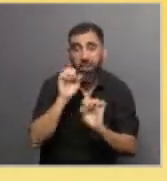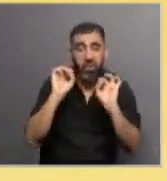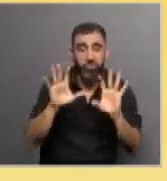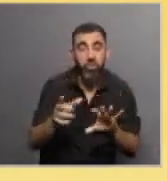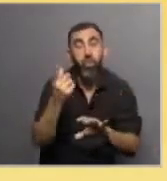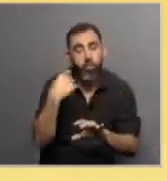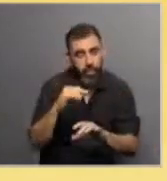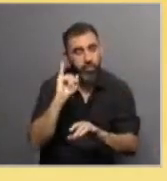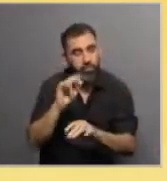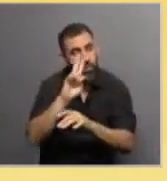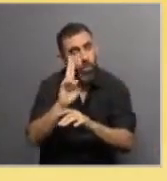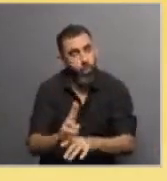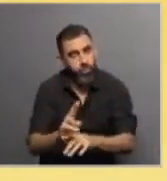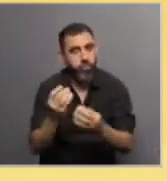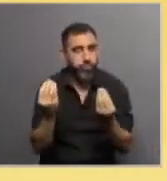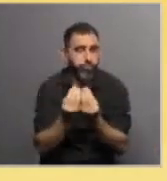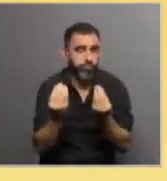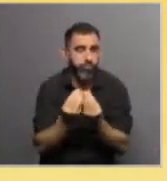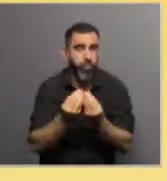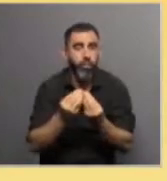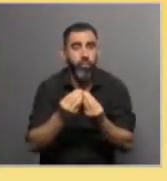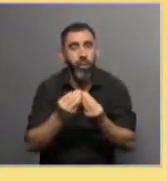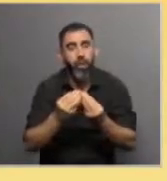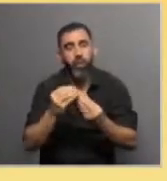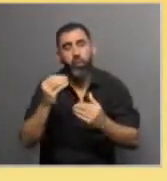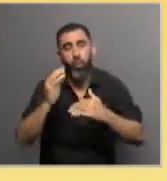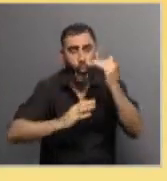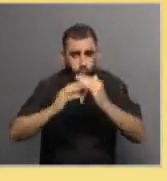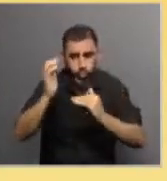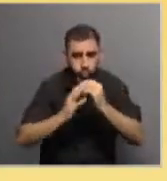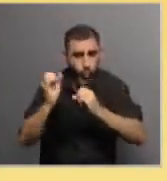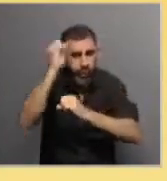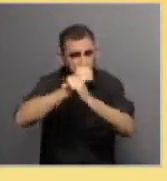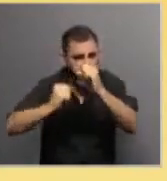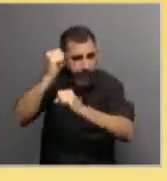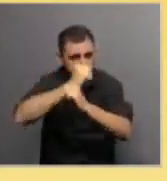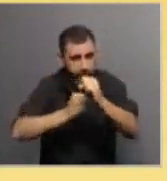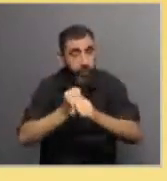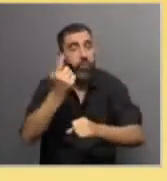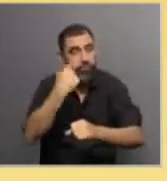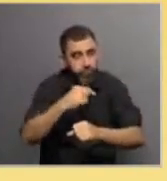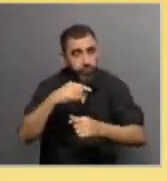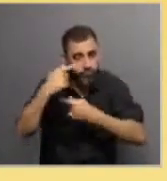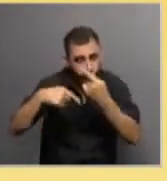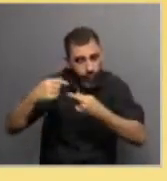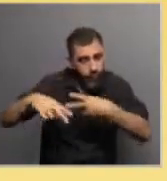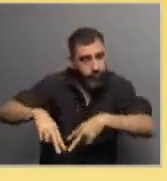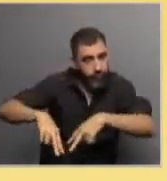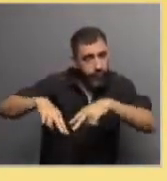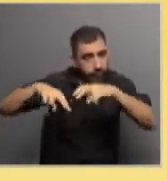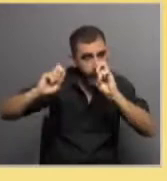pero se usa mucho, digamos, a nivel de obras de infraestructura, de ingeniería. Por lo tanto, continuar